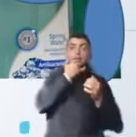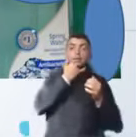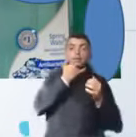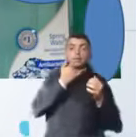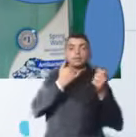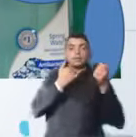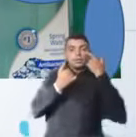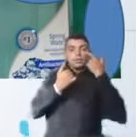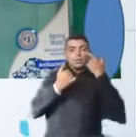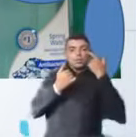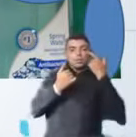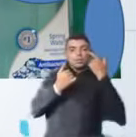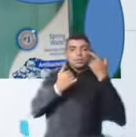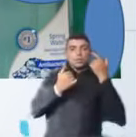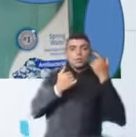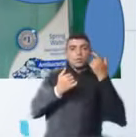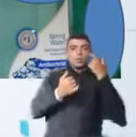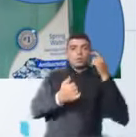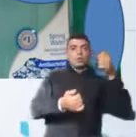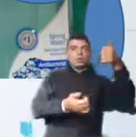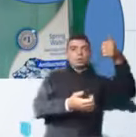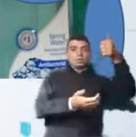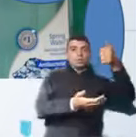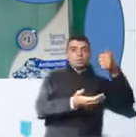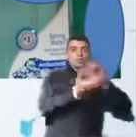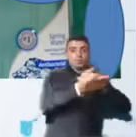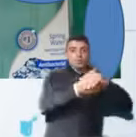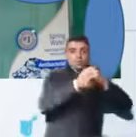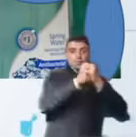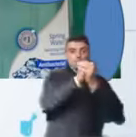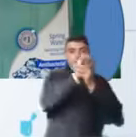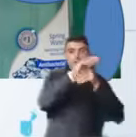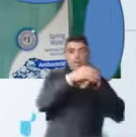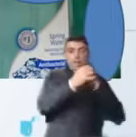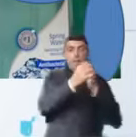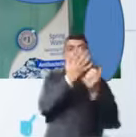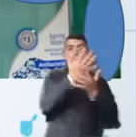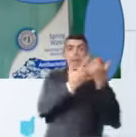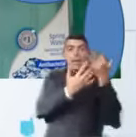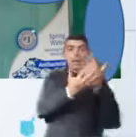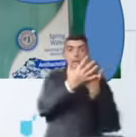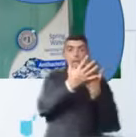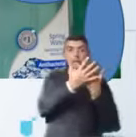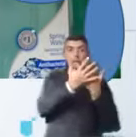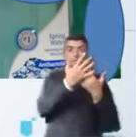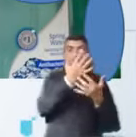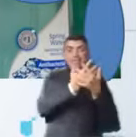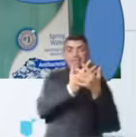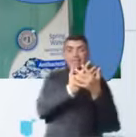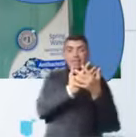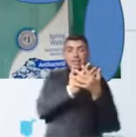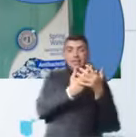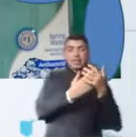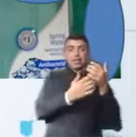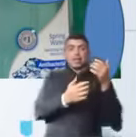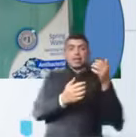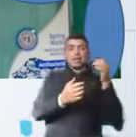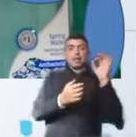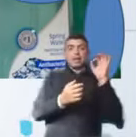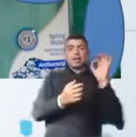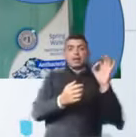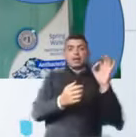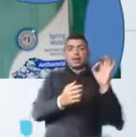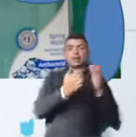era matar o destruir toda la microbiota de las manos, lo que hacían era destruir toda la flora bacteriana